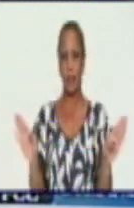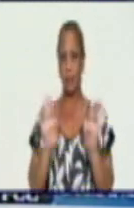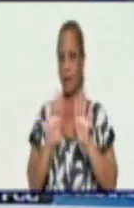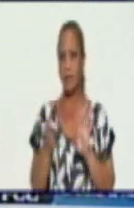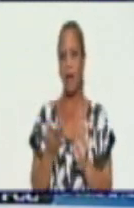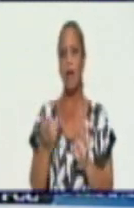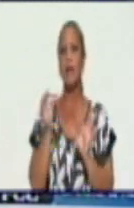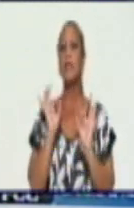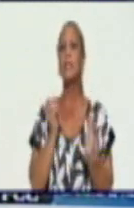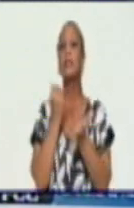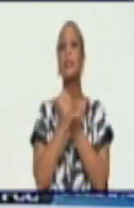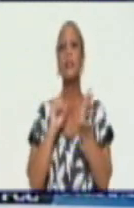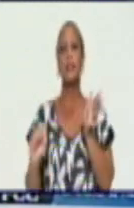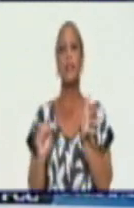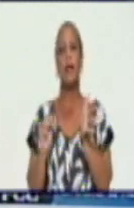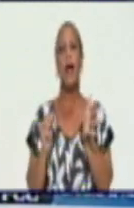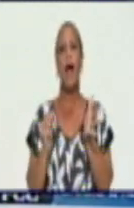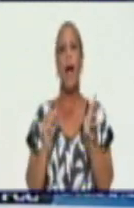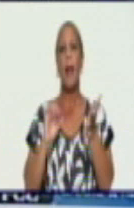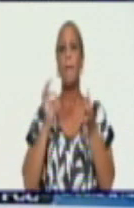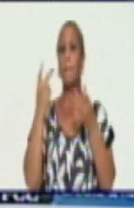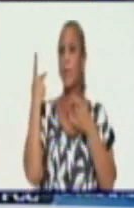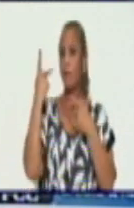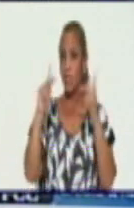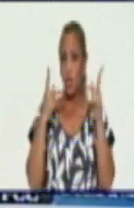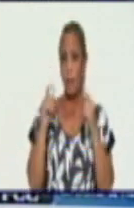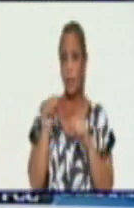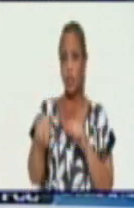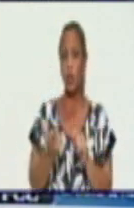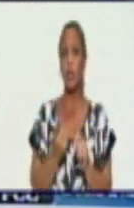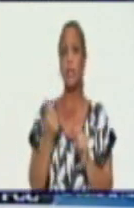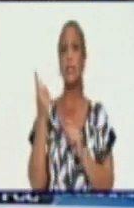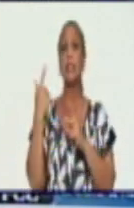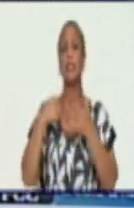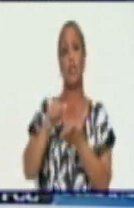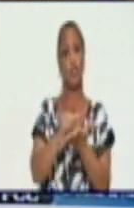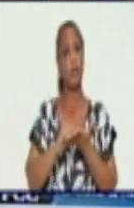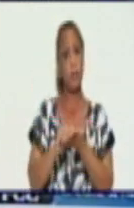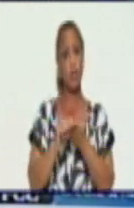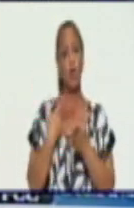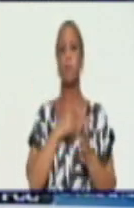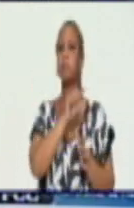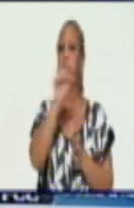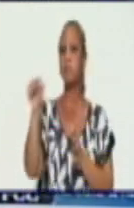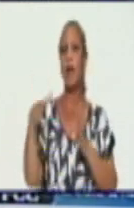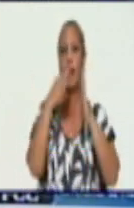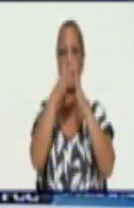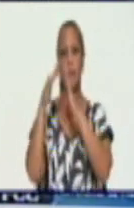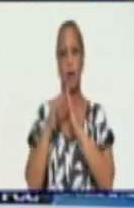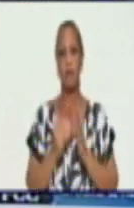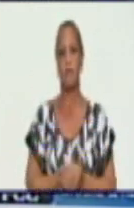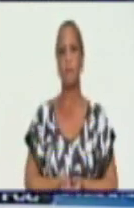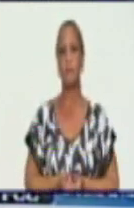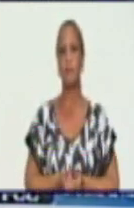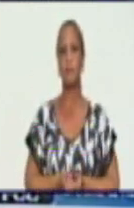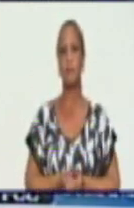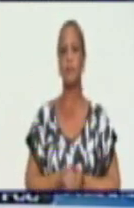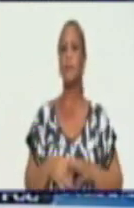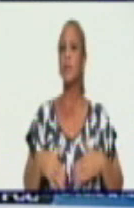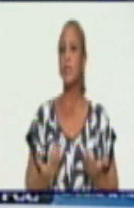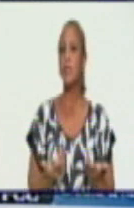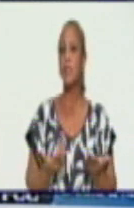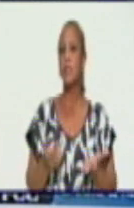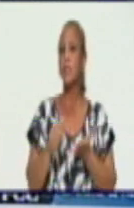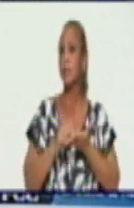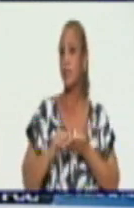vinculada al perfeccionamiento y desconcentración de los servicios hasta el barrio al barrio el sector no